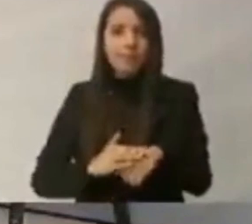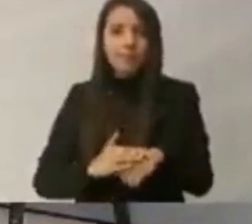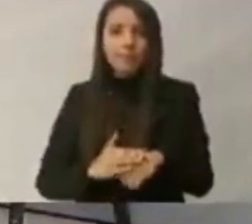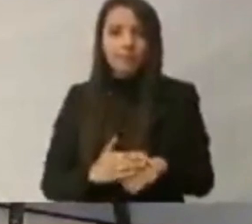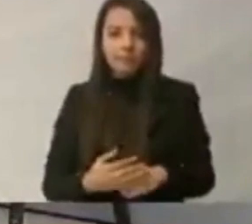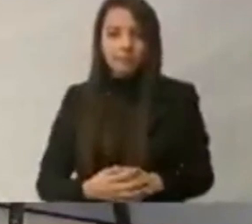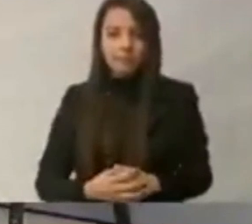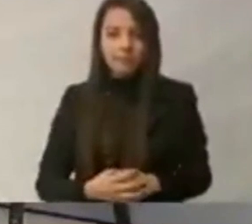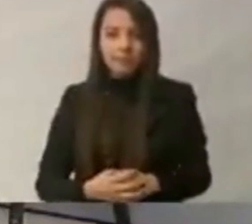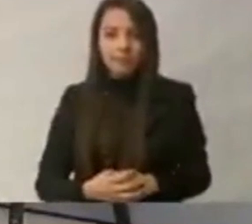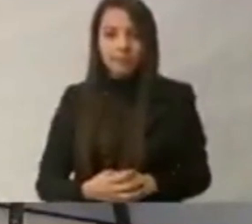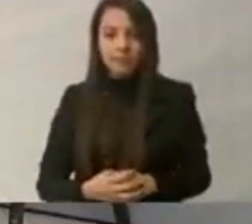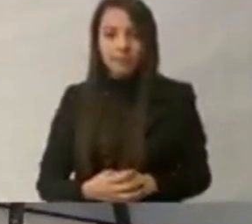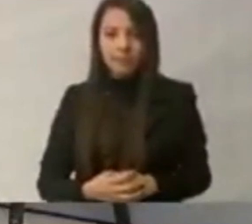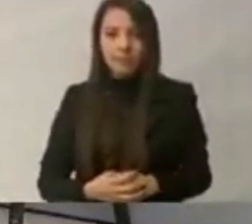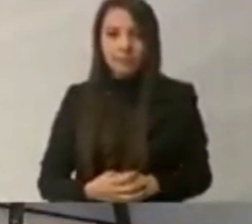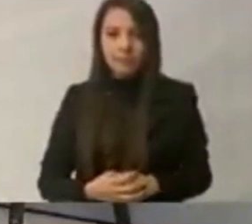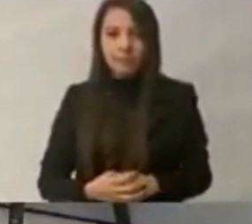la